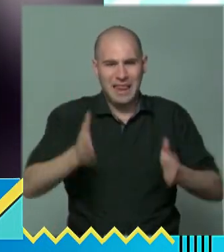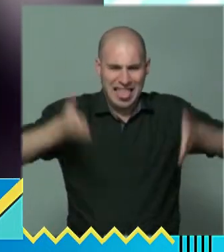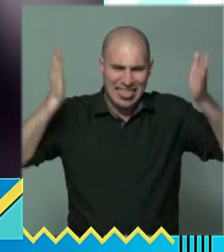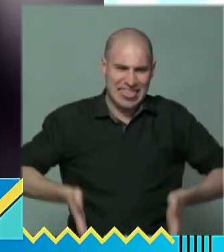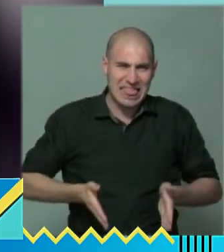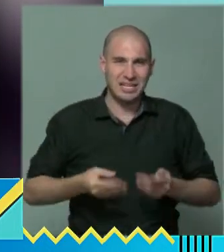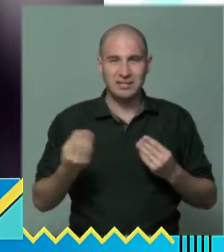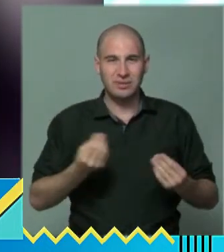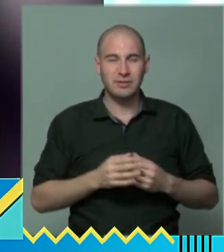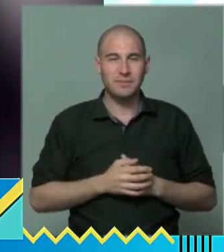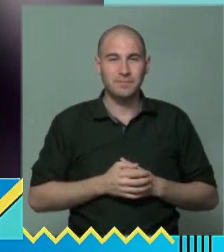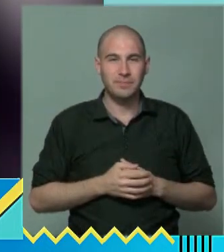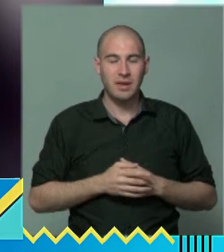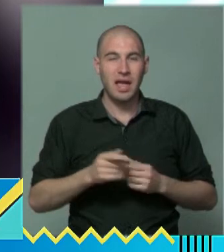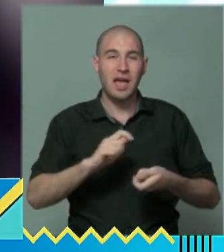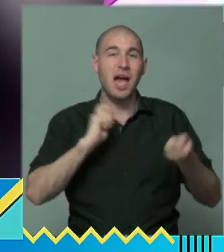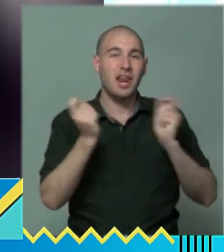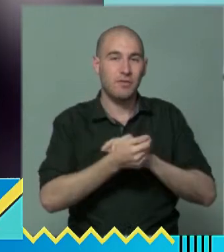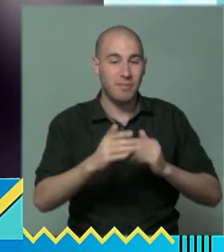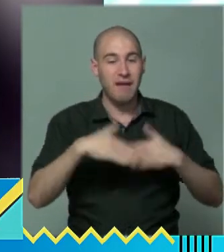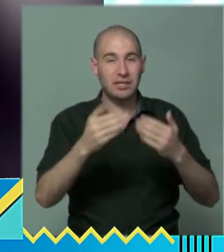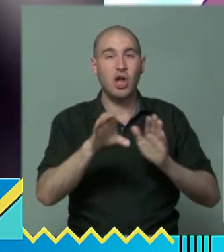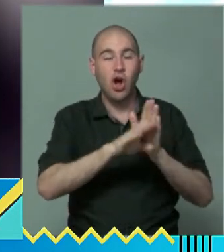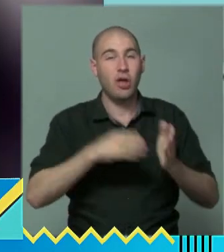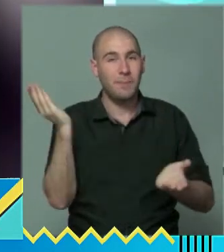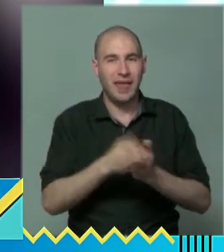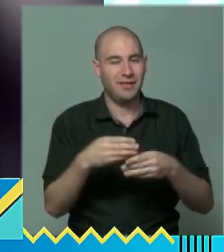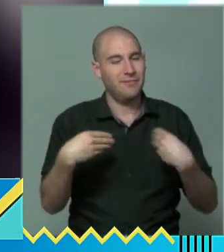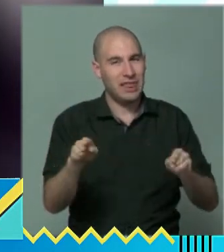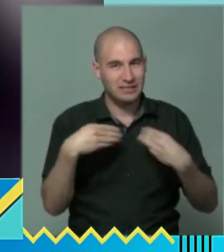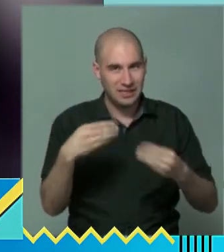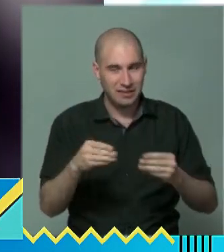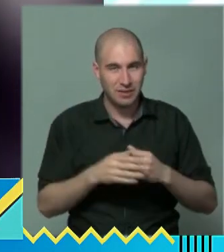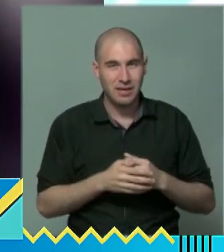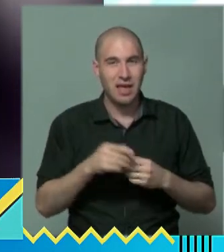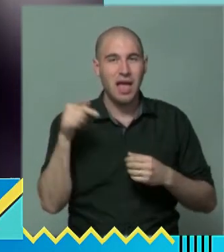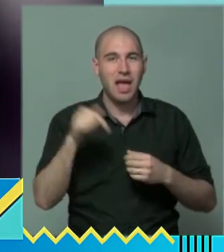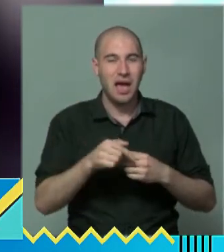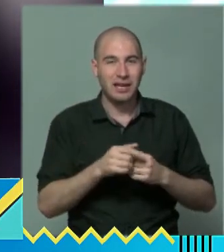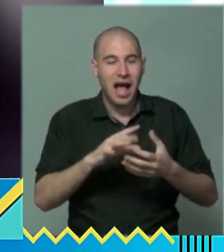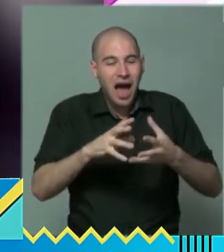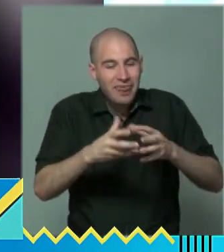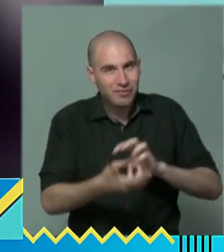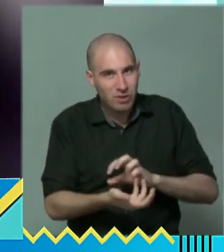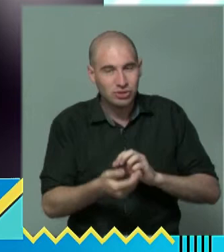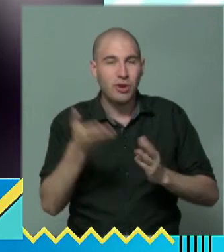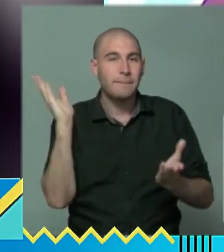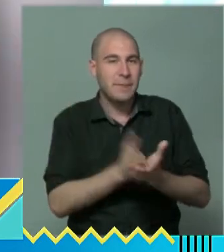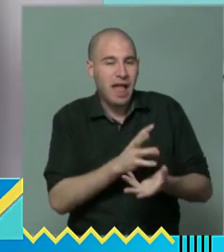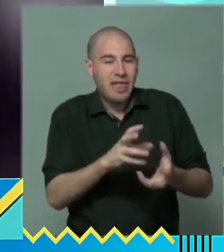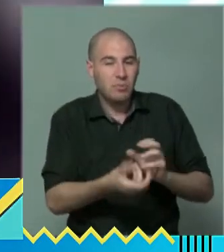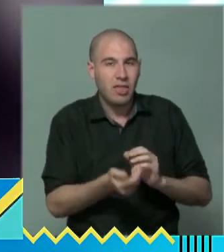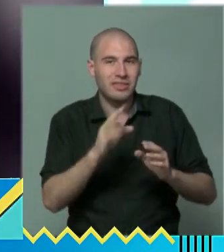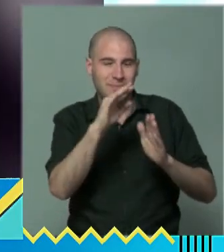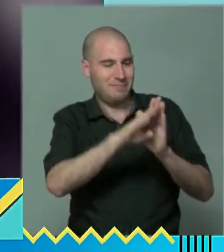duro, lo que la reforma daba paso a un código penal más flexible que permita ajustar la adecuación de la pena al